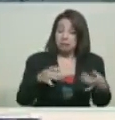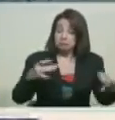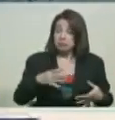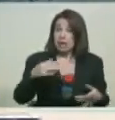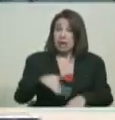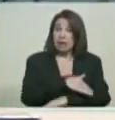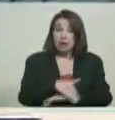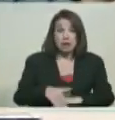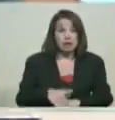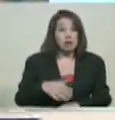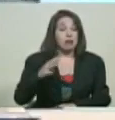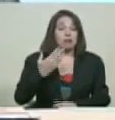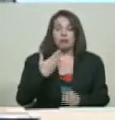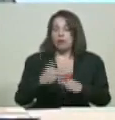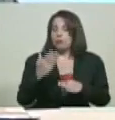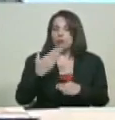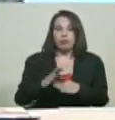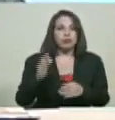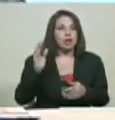justicia se aplicaría